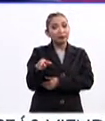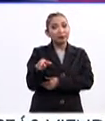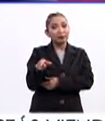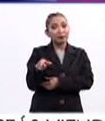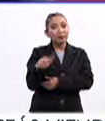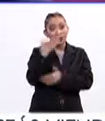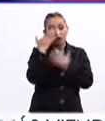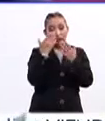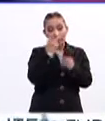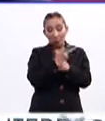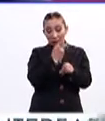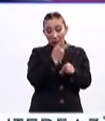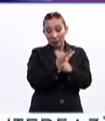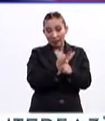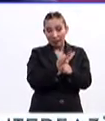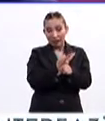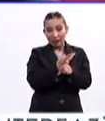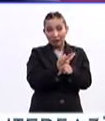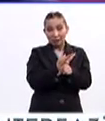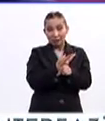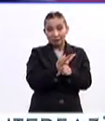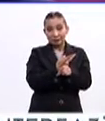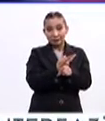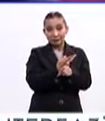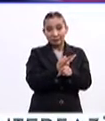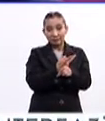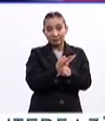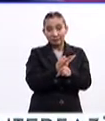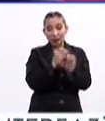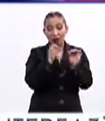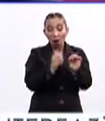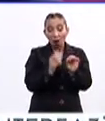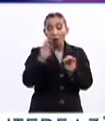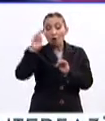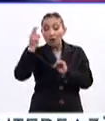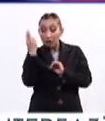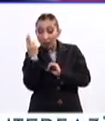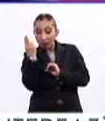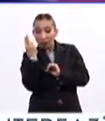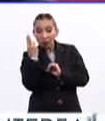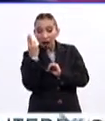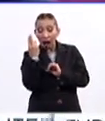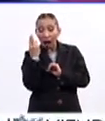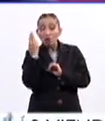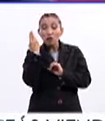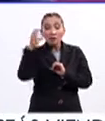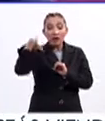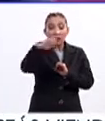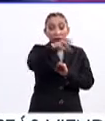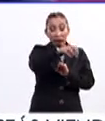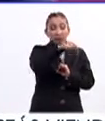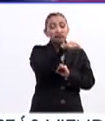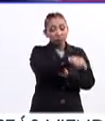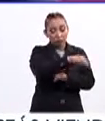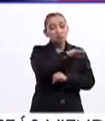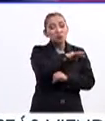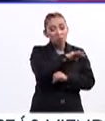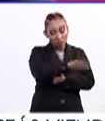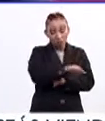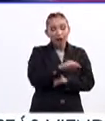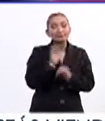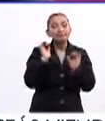en el nivel medio superior y en el nivel superior en las universidades